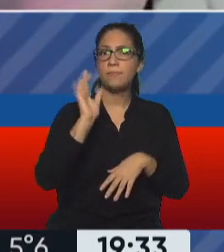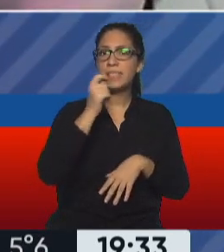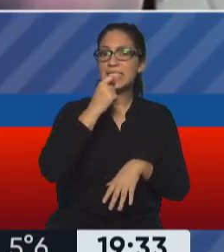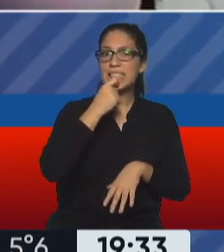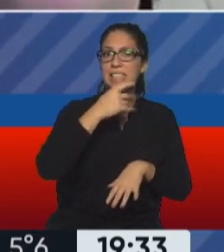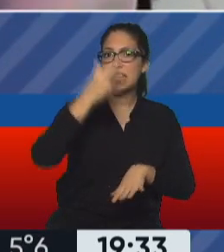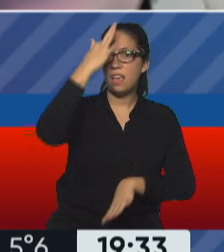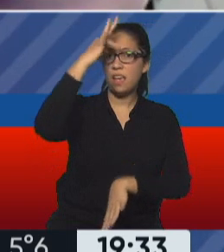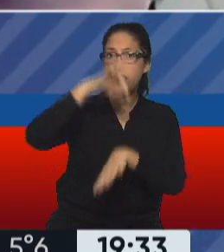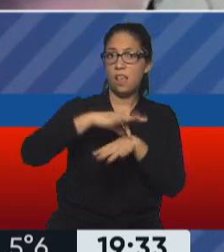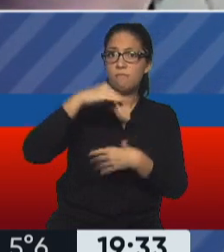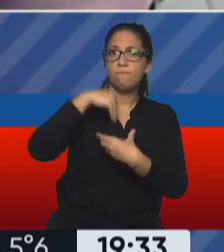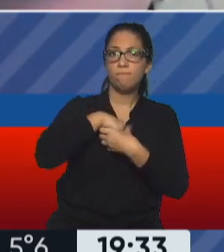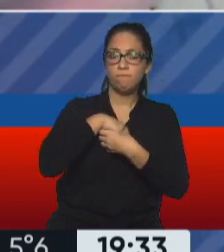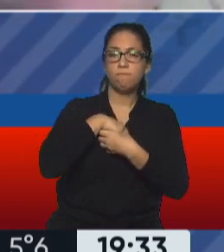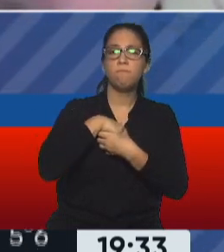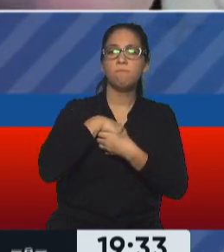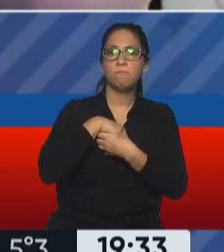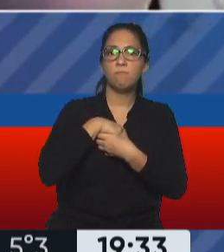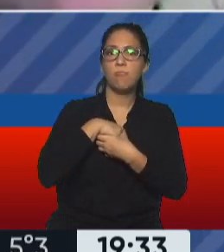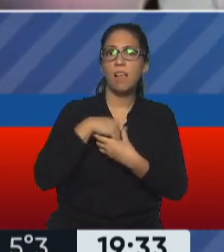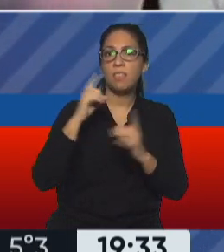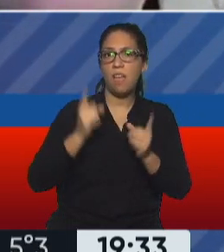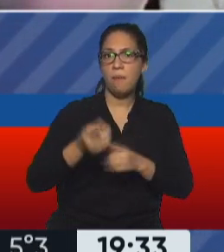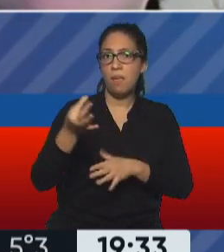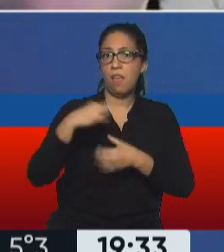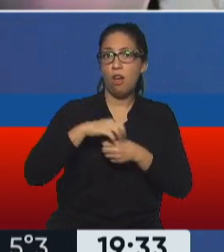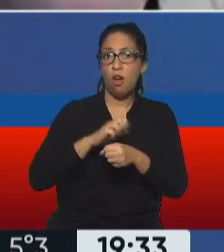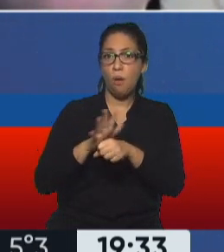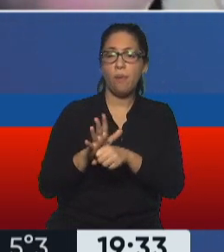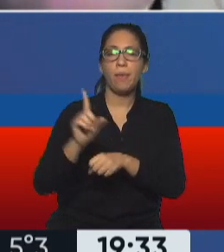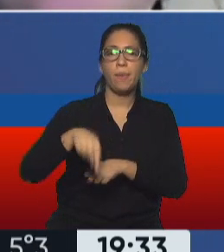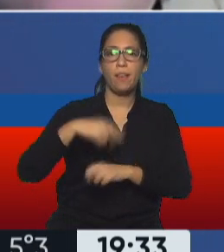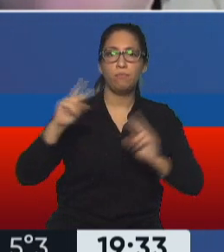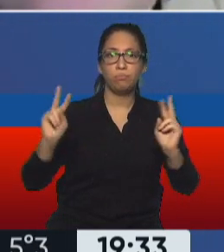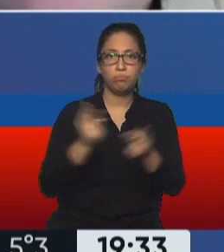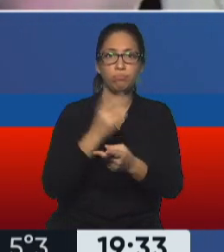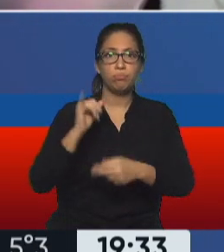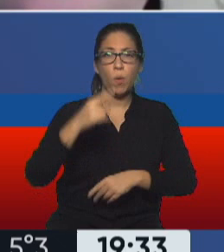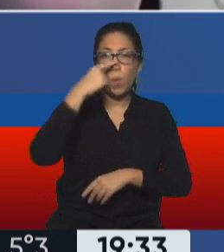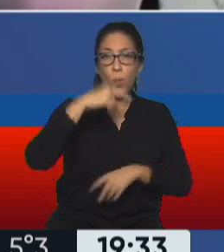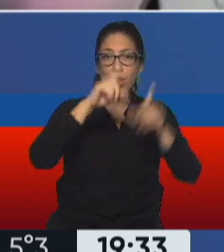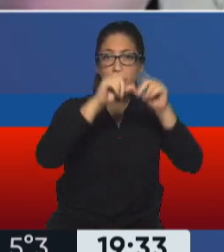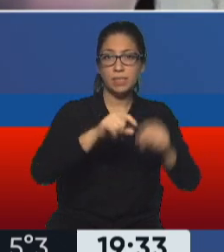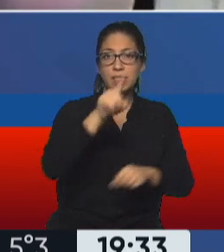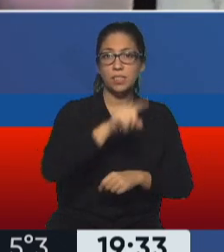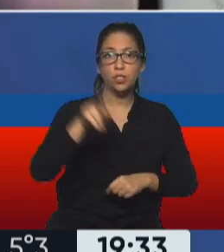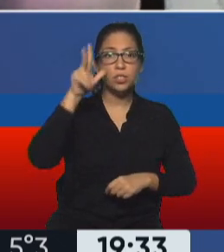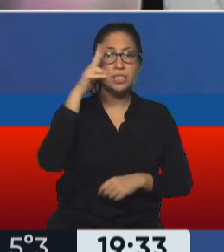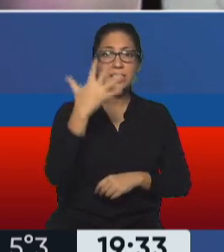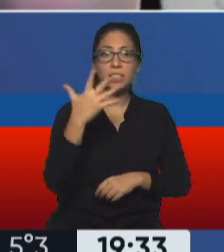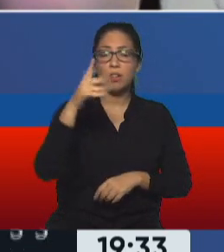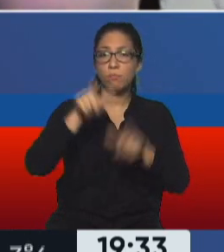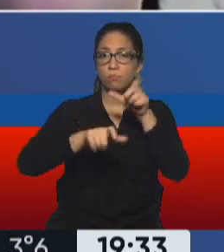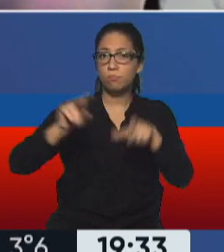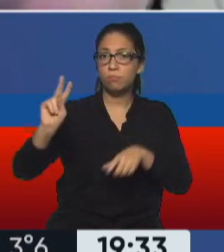que desarrollan formas graves de la enfermedad. Las últimas cifras aproximadamente son de 185 fallecimientos